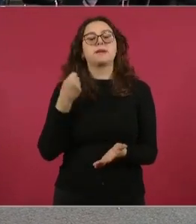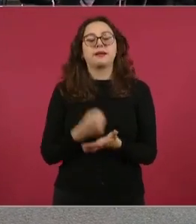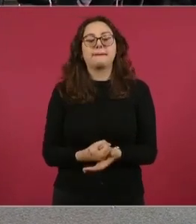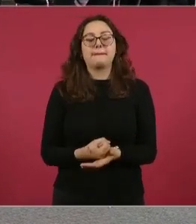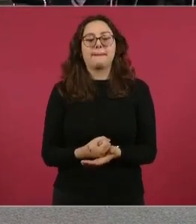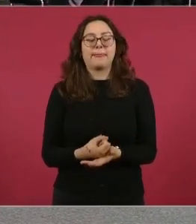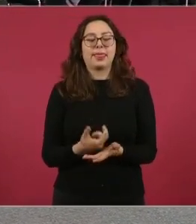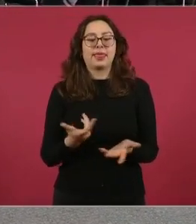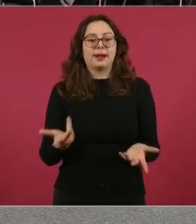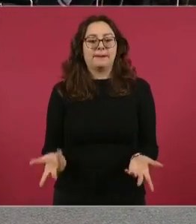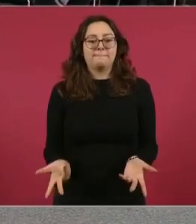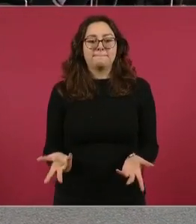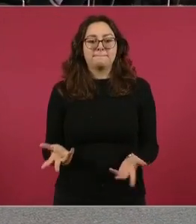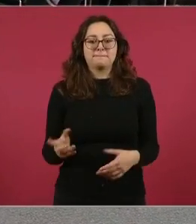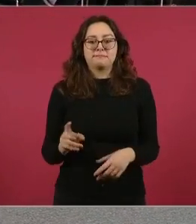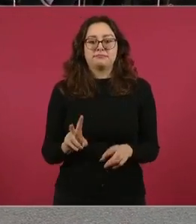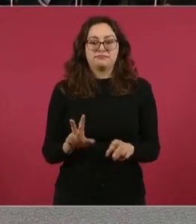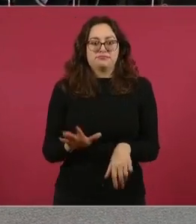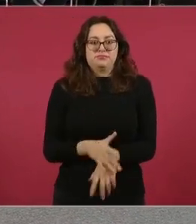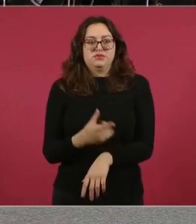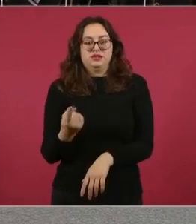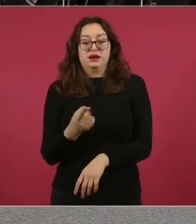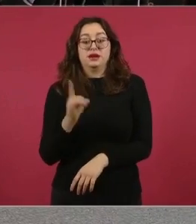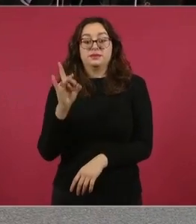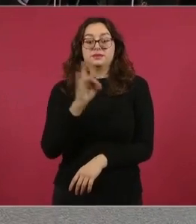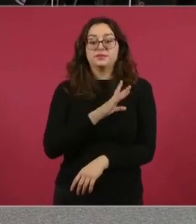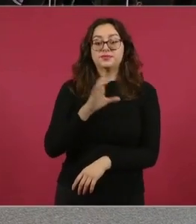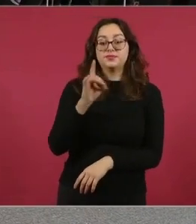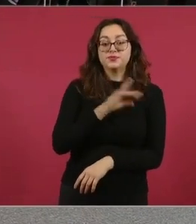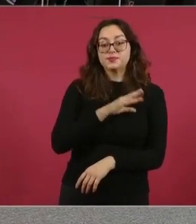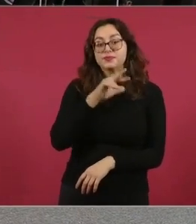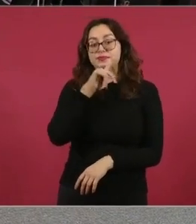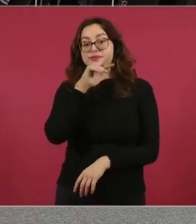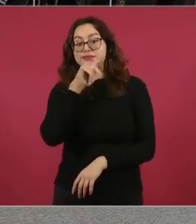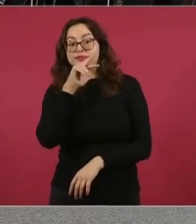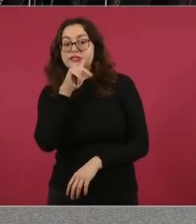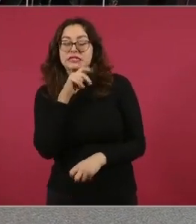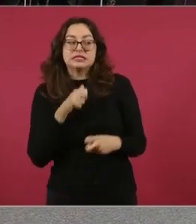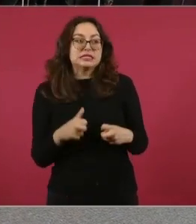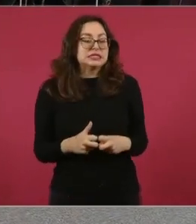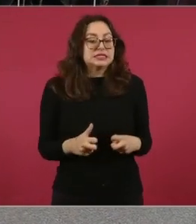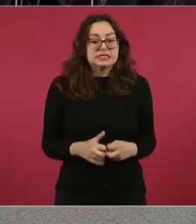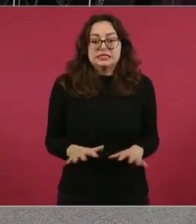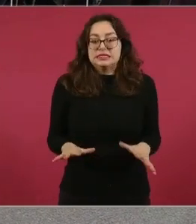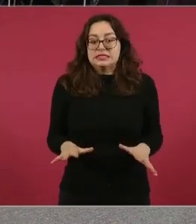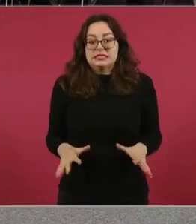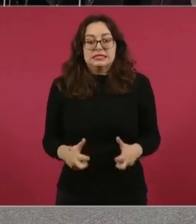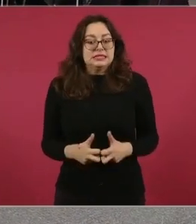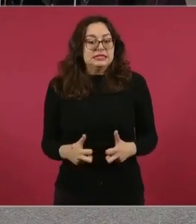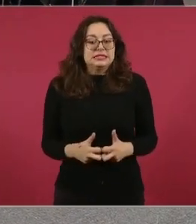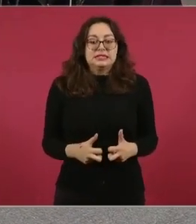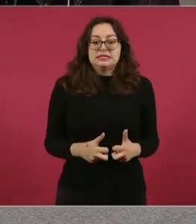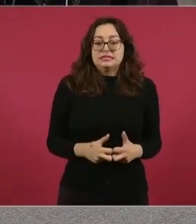mucho miedo, mucha preocupación, mucho nerviosismo,